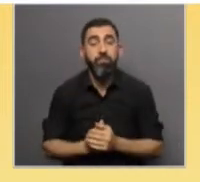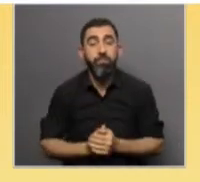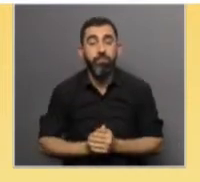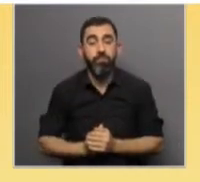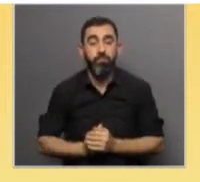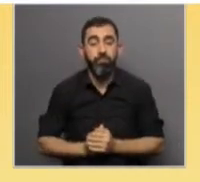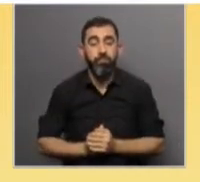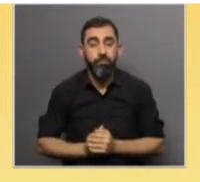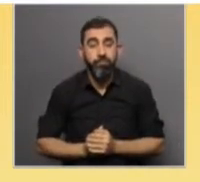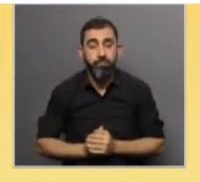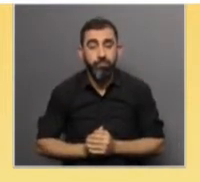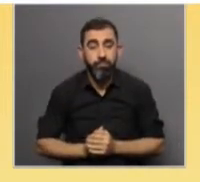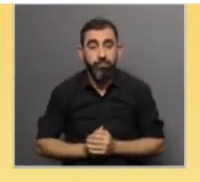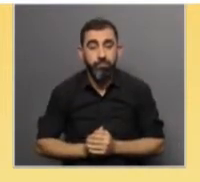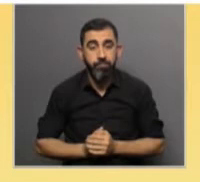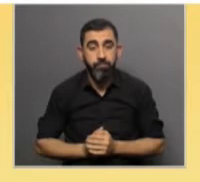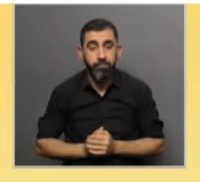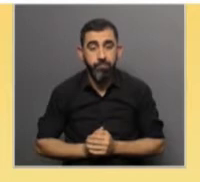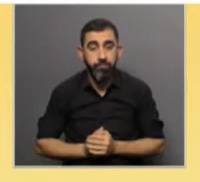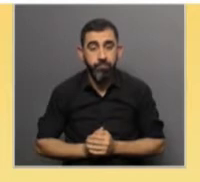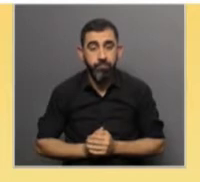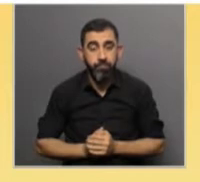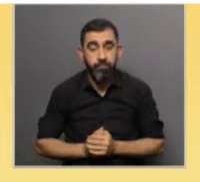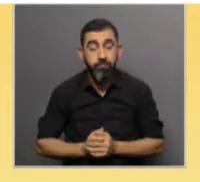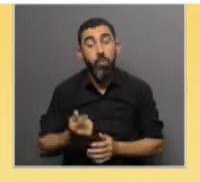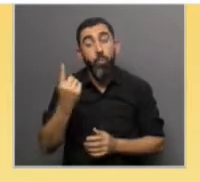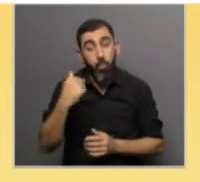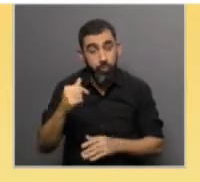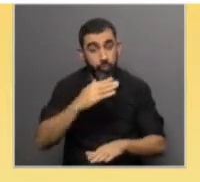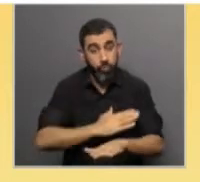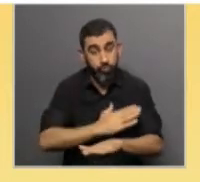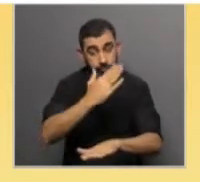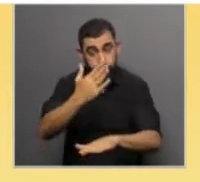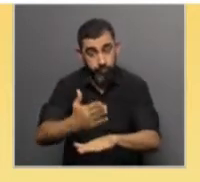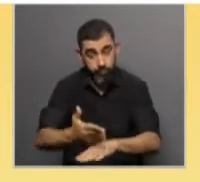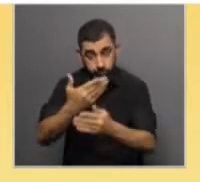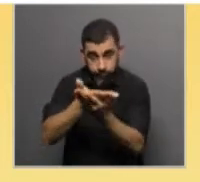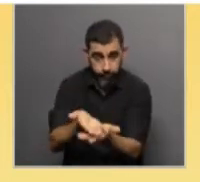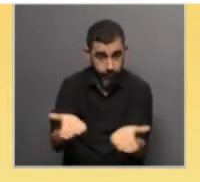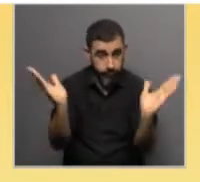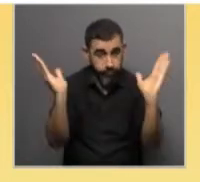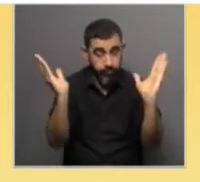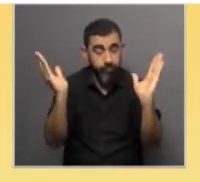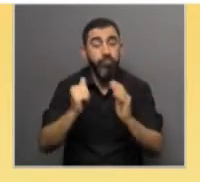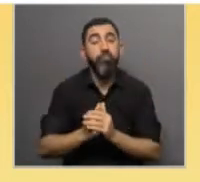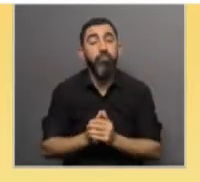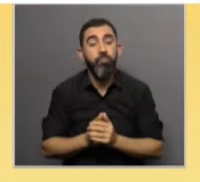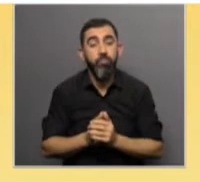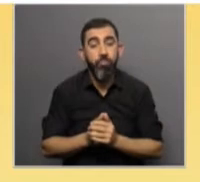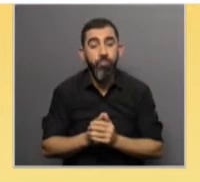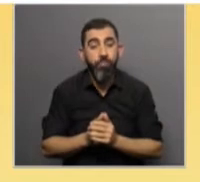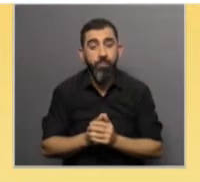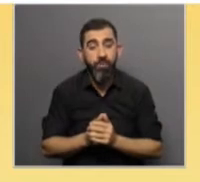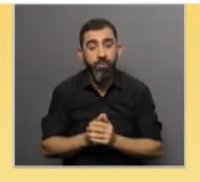regiones. De allí que a consecuencia de esta presentación